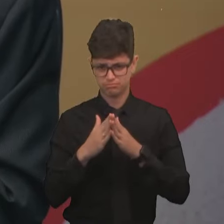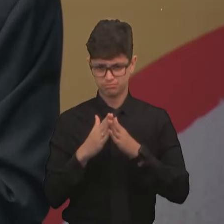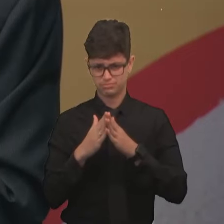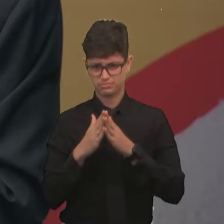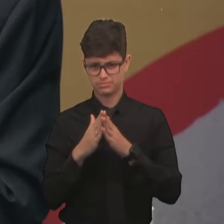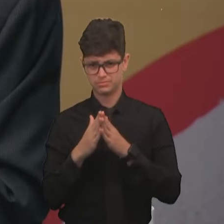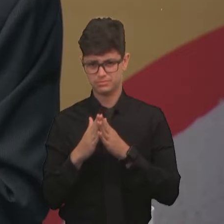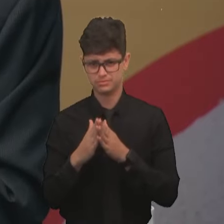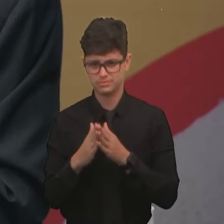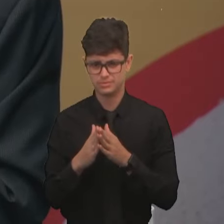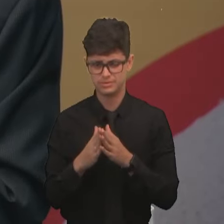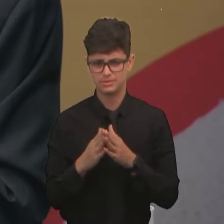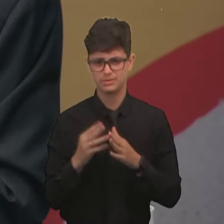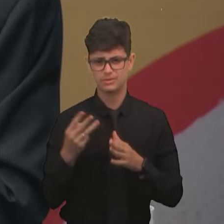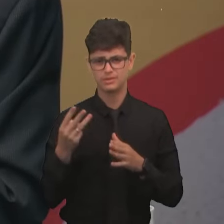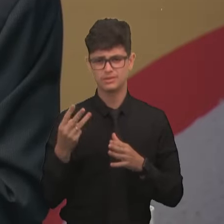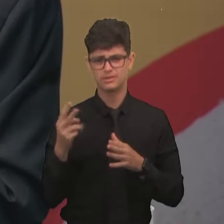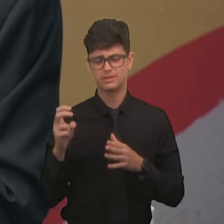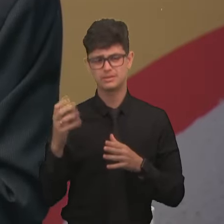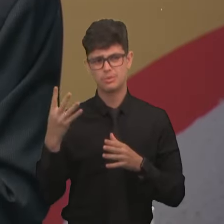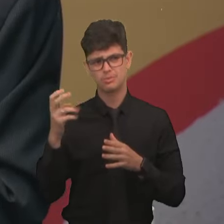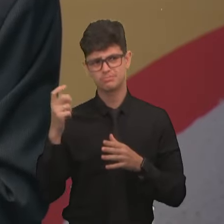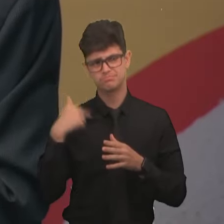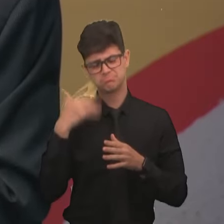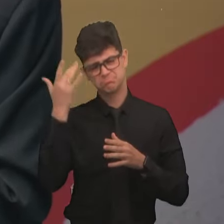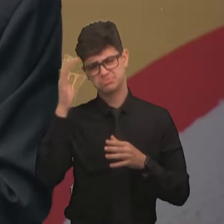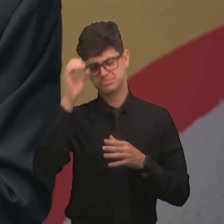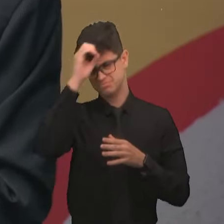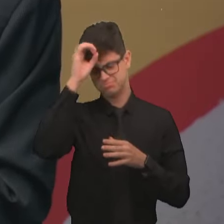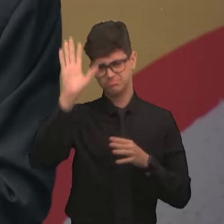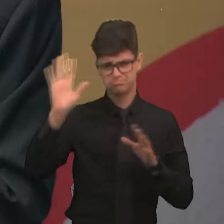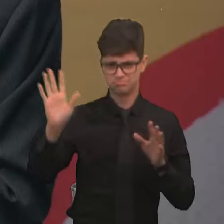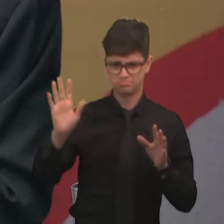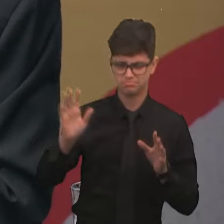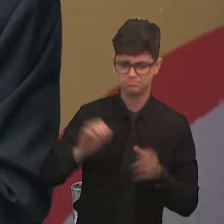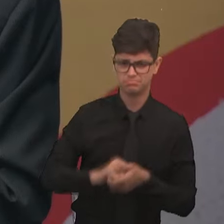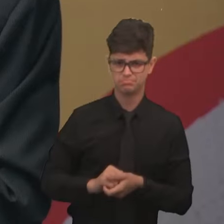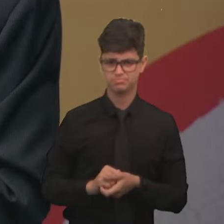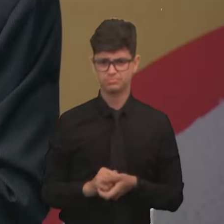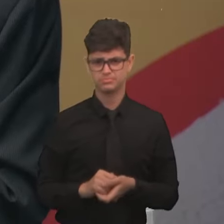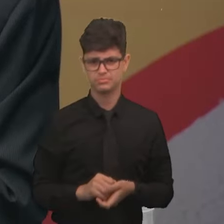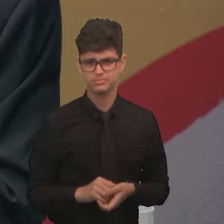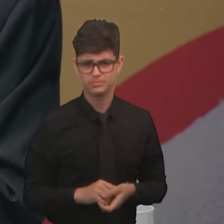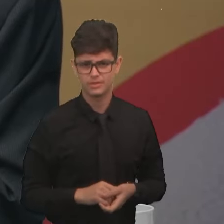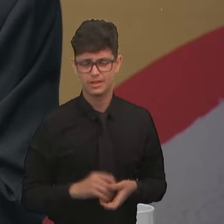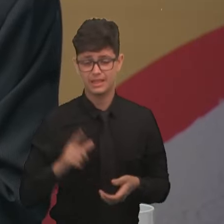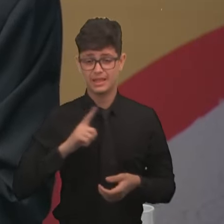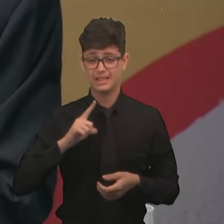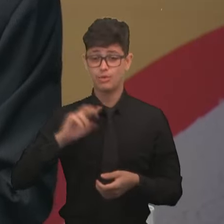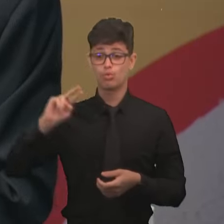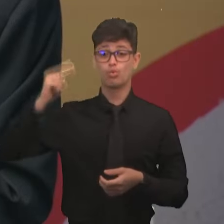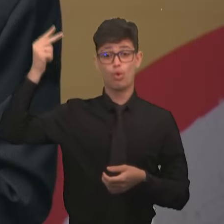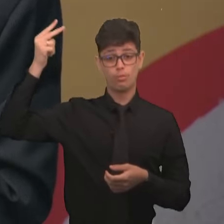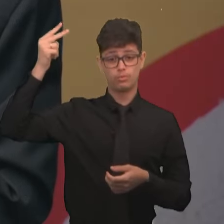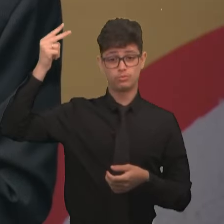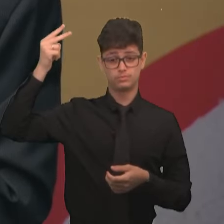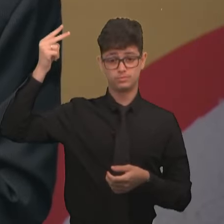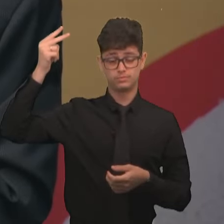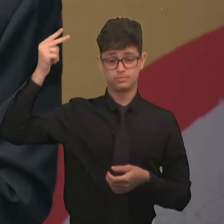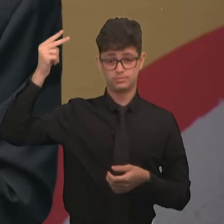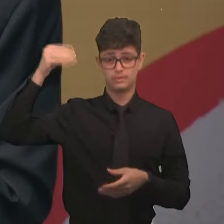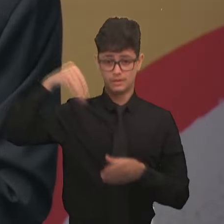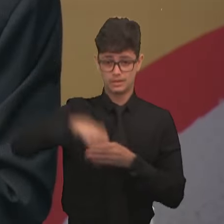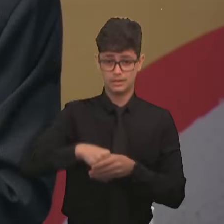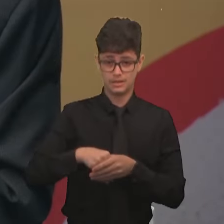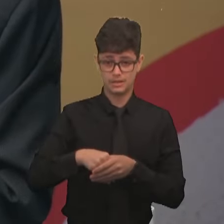China tiene 45, de un número menor que nosotros. Nosotros tenemos el doble que